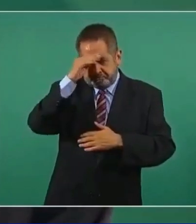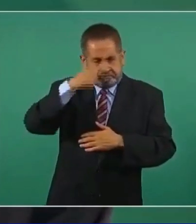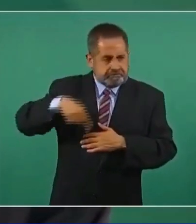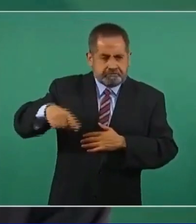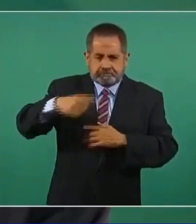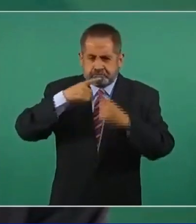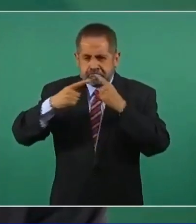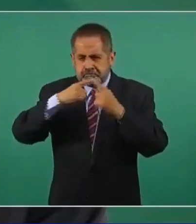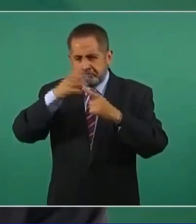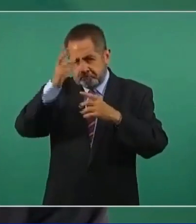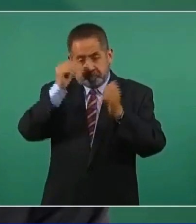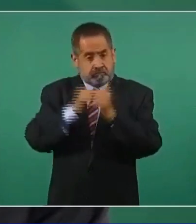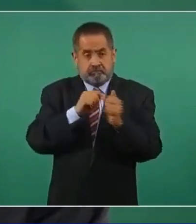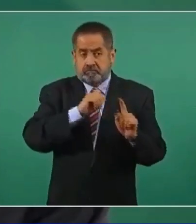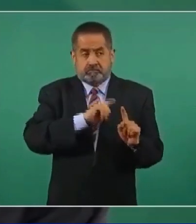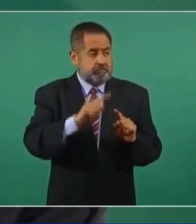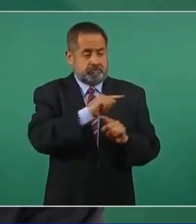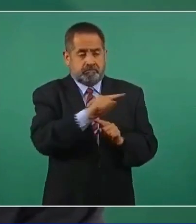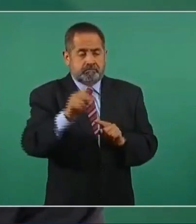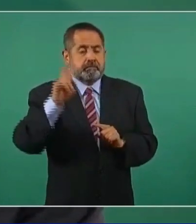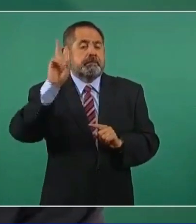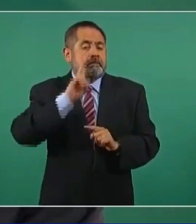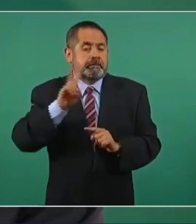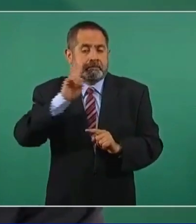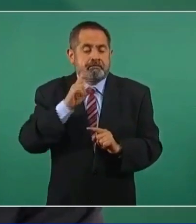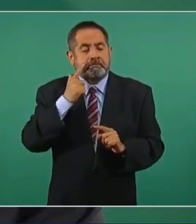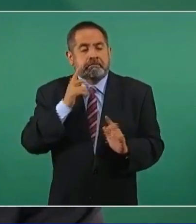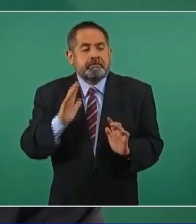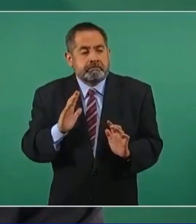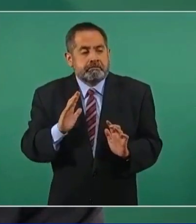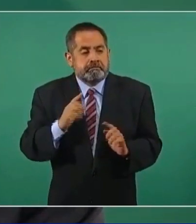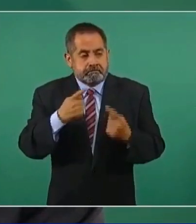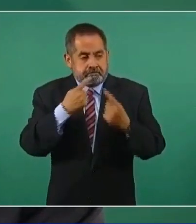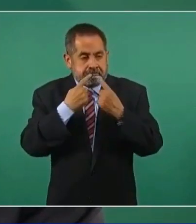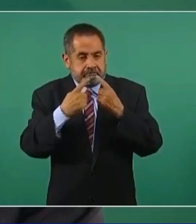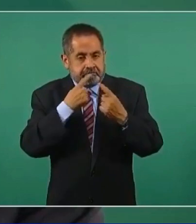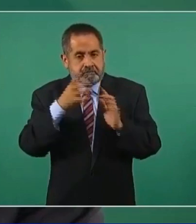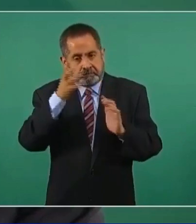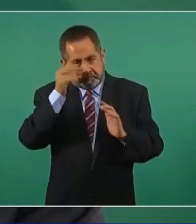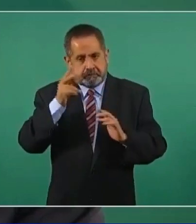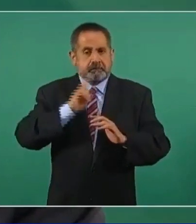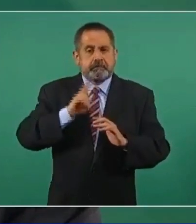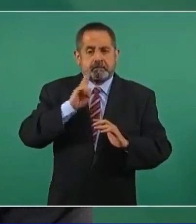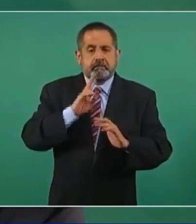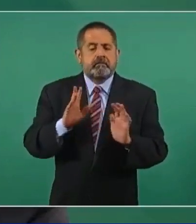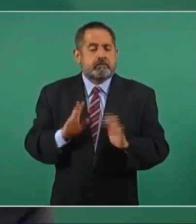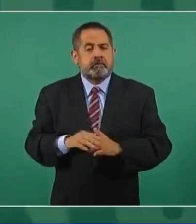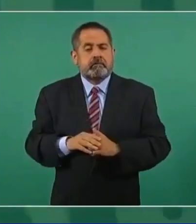acuerdo en todos los casos para que